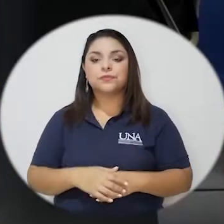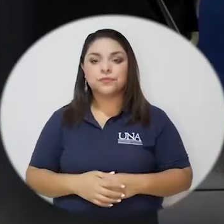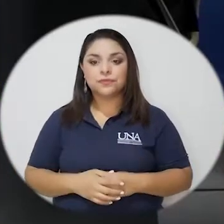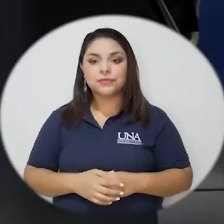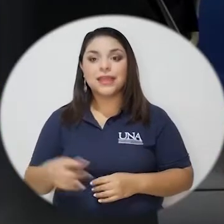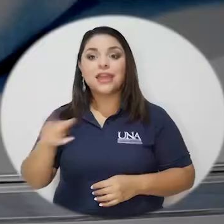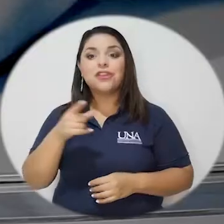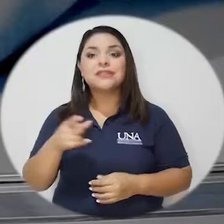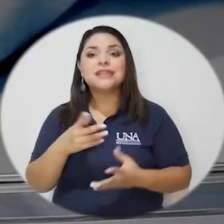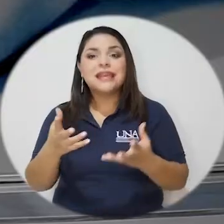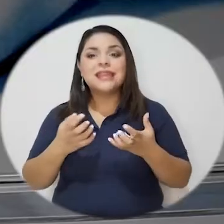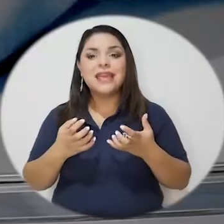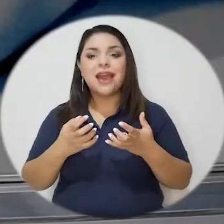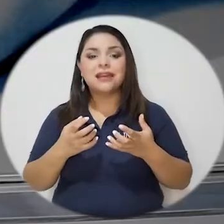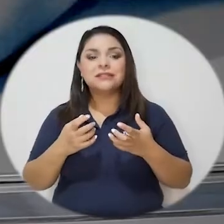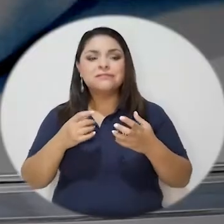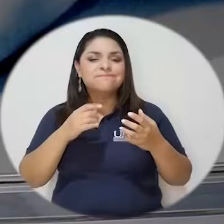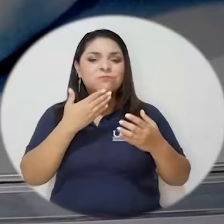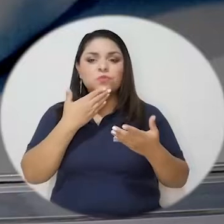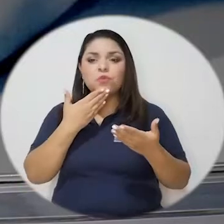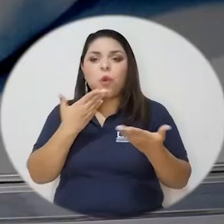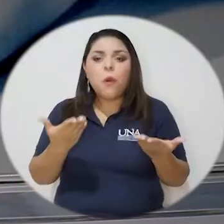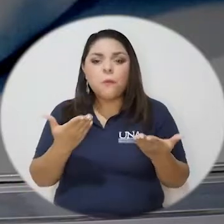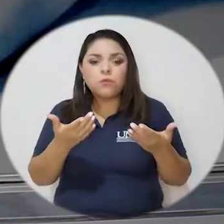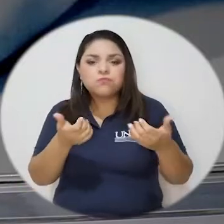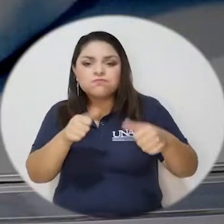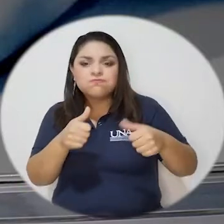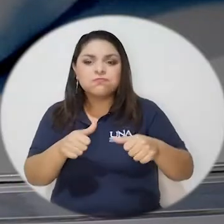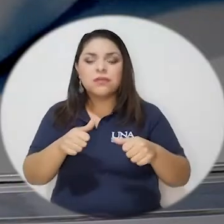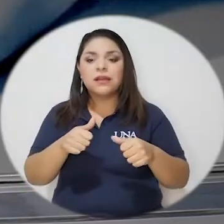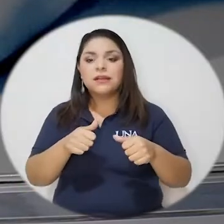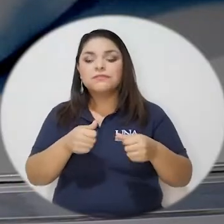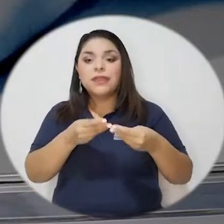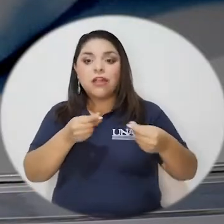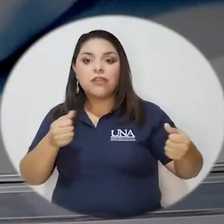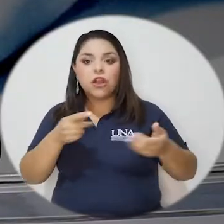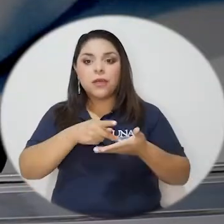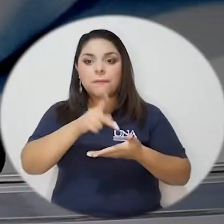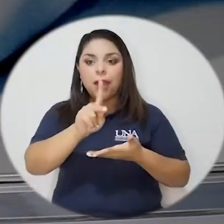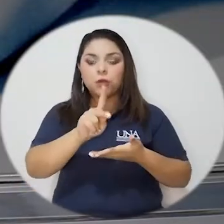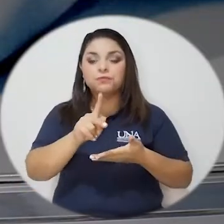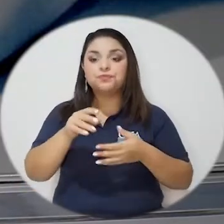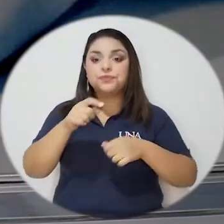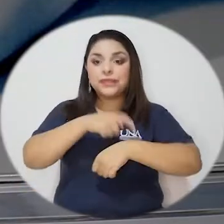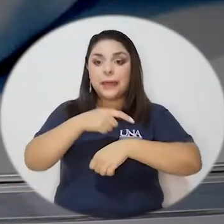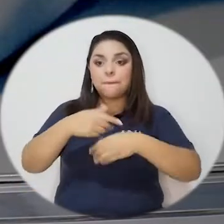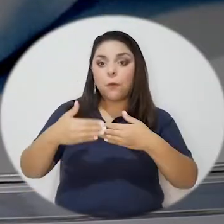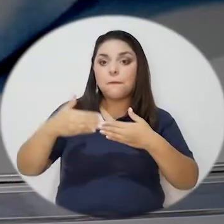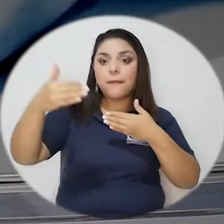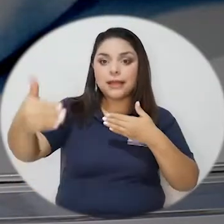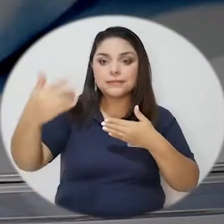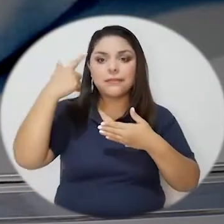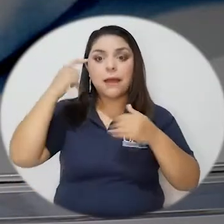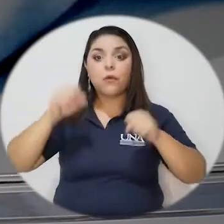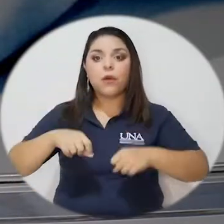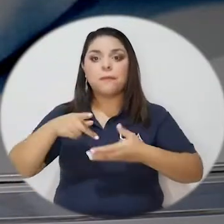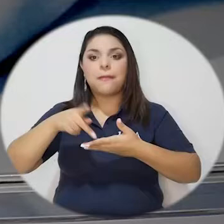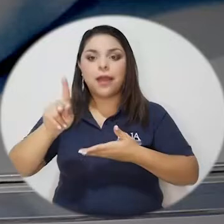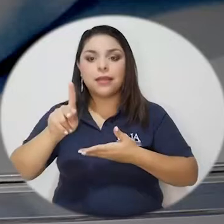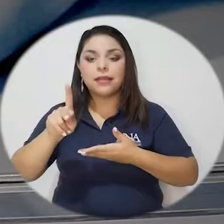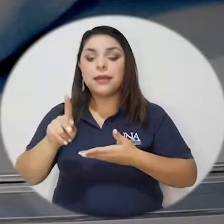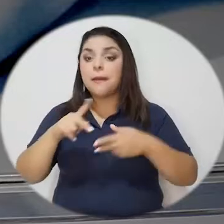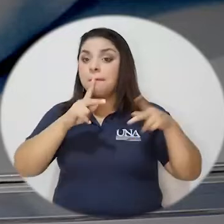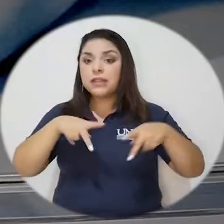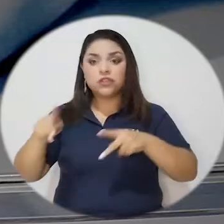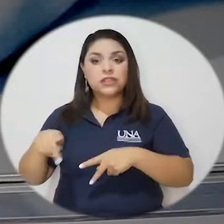a los acreedores deseosos de hacer un arreglo de pago, extenderte la posibilidad, con tal de que pagar. Entonces, si las personas